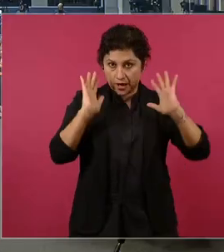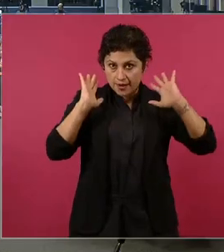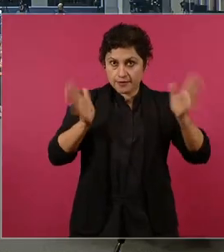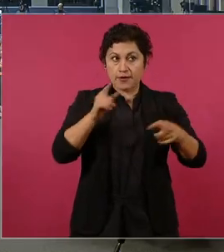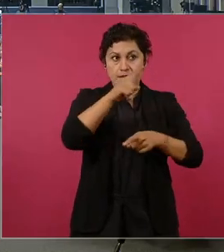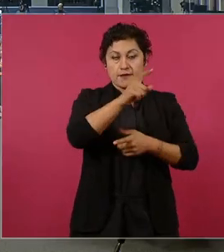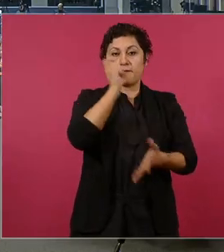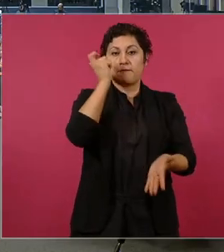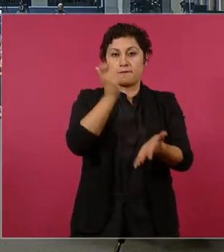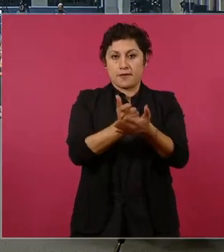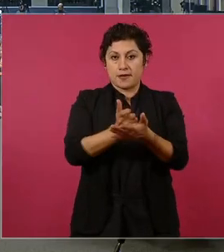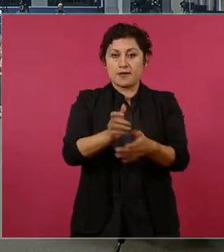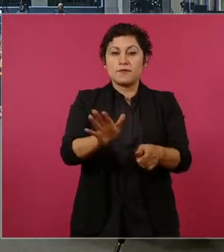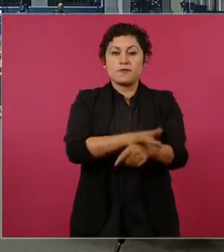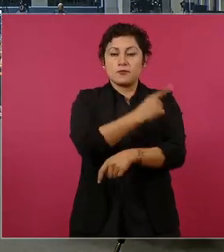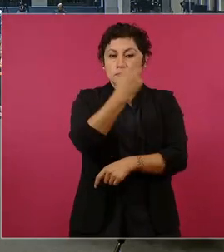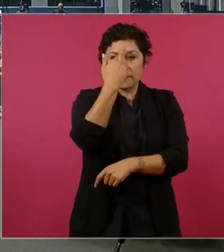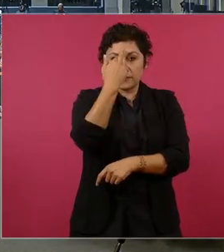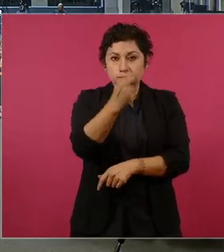porque repito la frase,